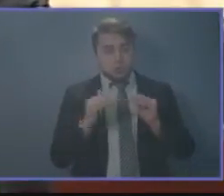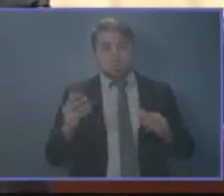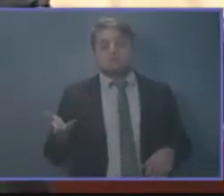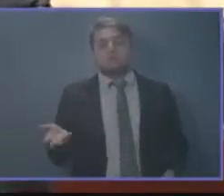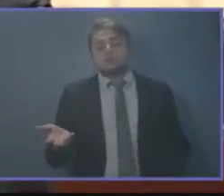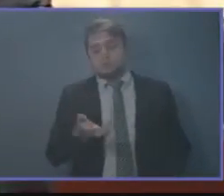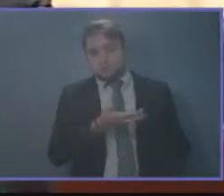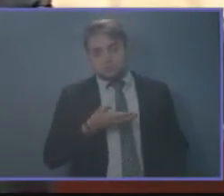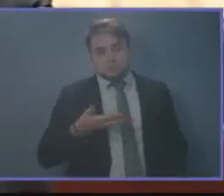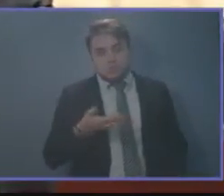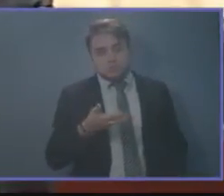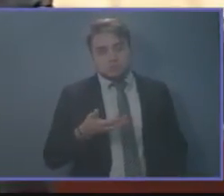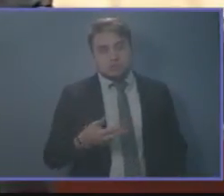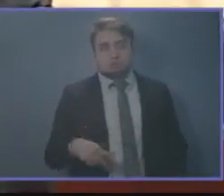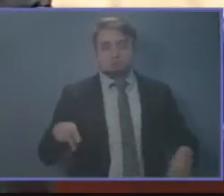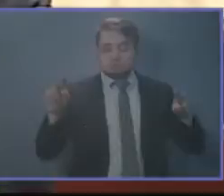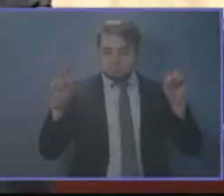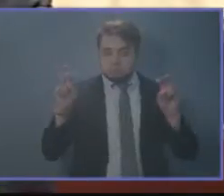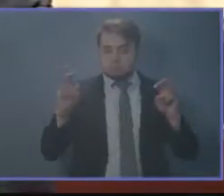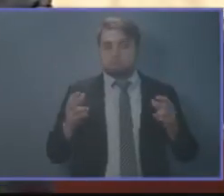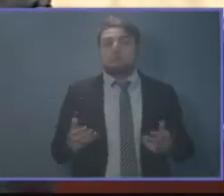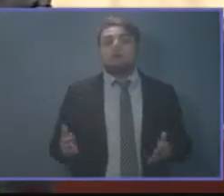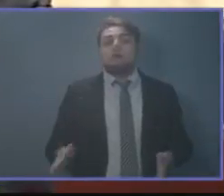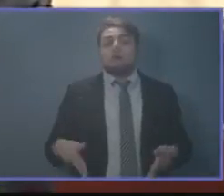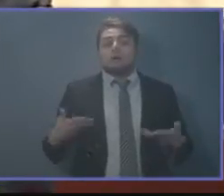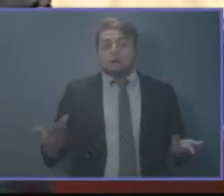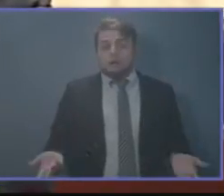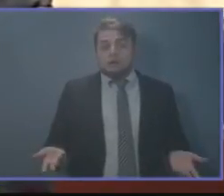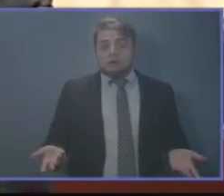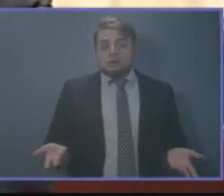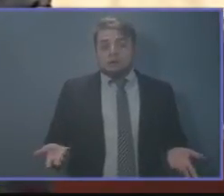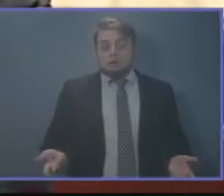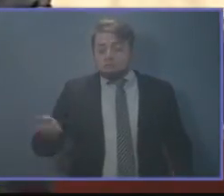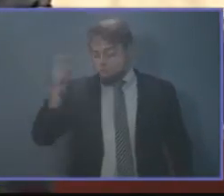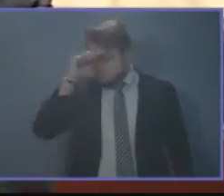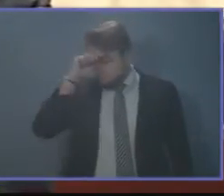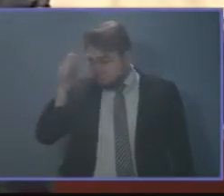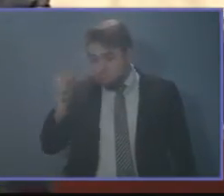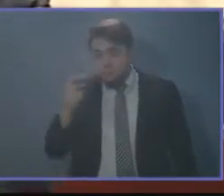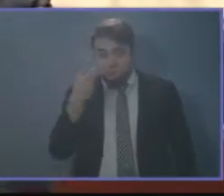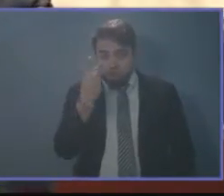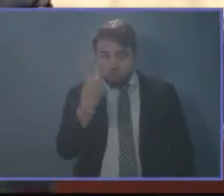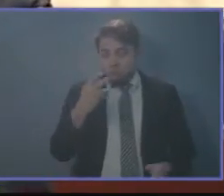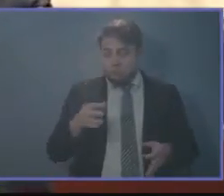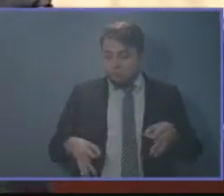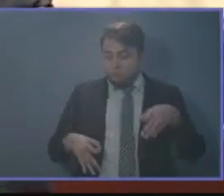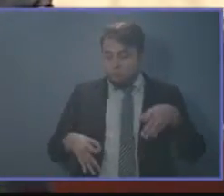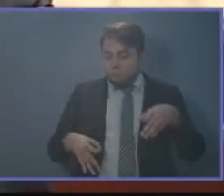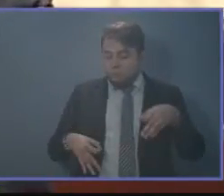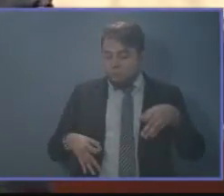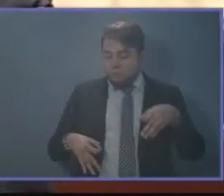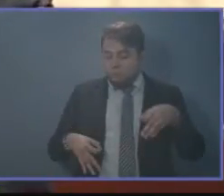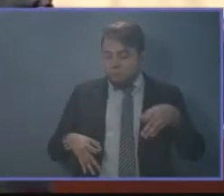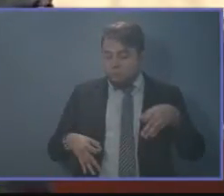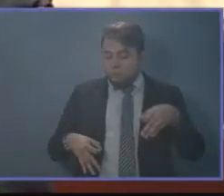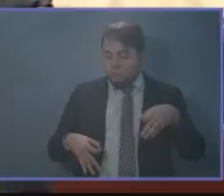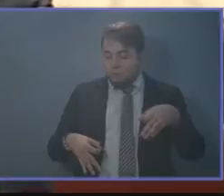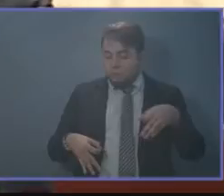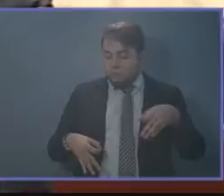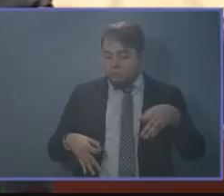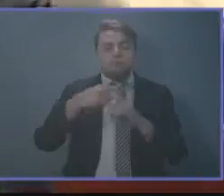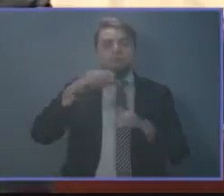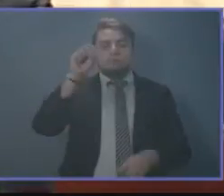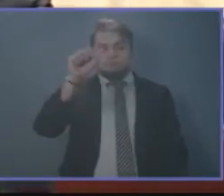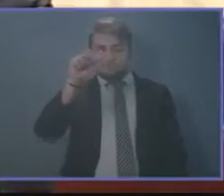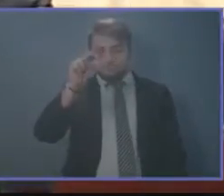que para honrar estos reconocimientos de la Iglesia Parroquial Santiago